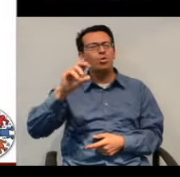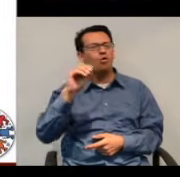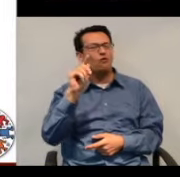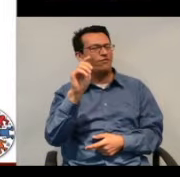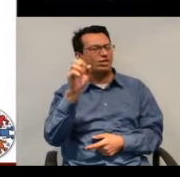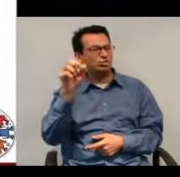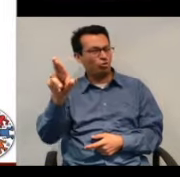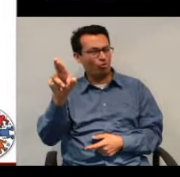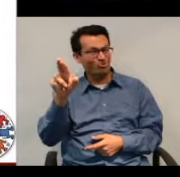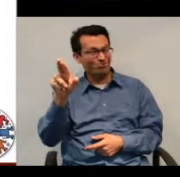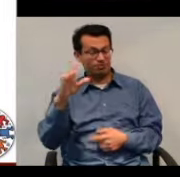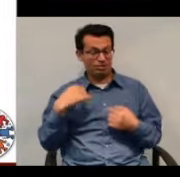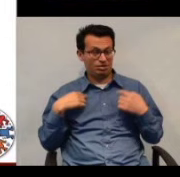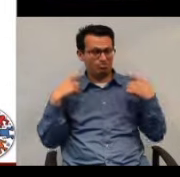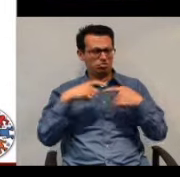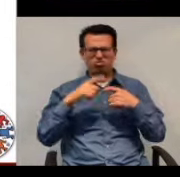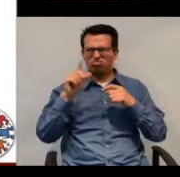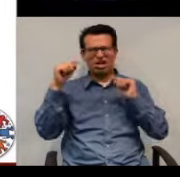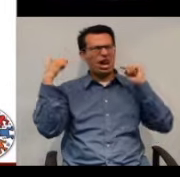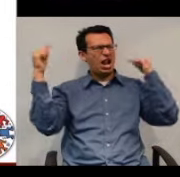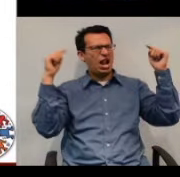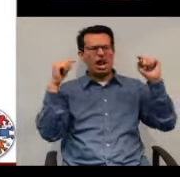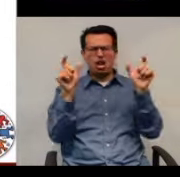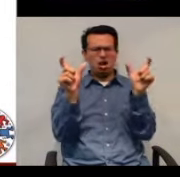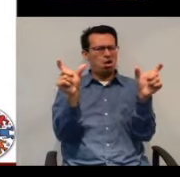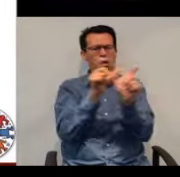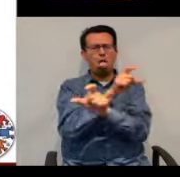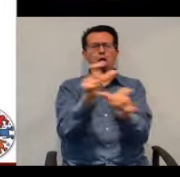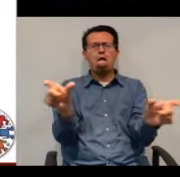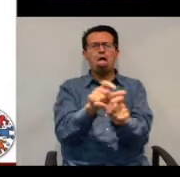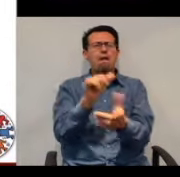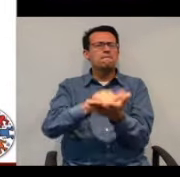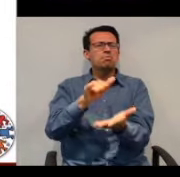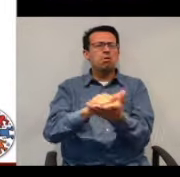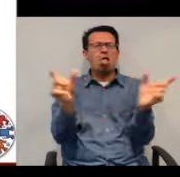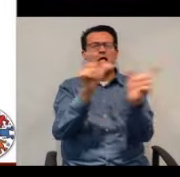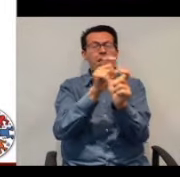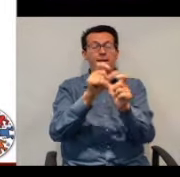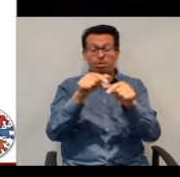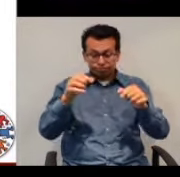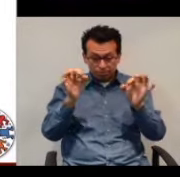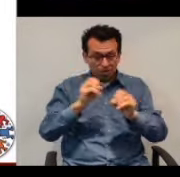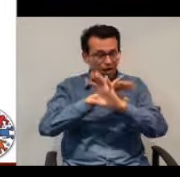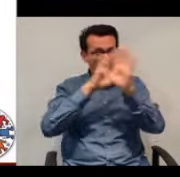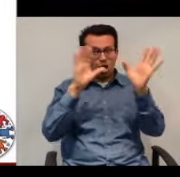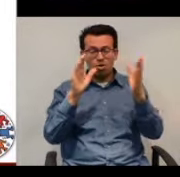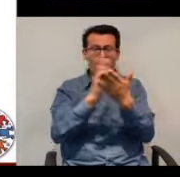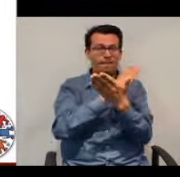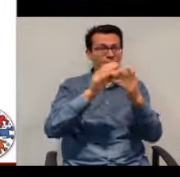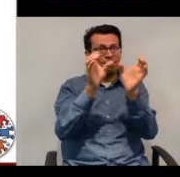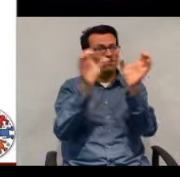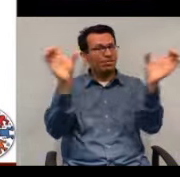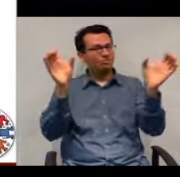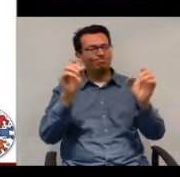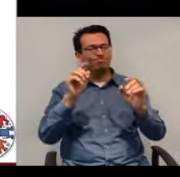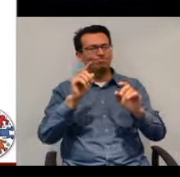establecido. Se siguen utilizando los dos términos. En el documento de lineamientos decidimos utilizar la palabra